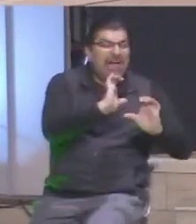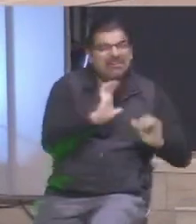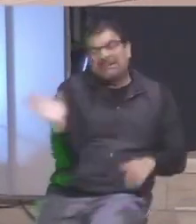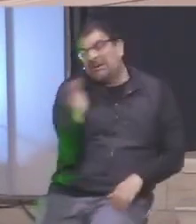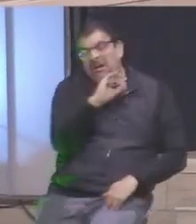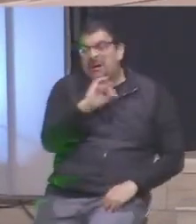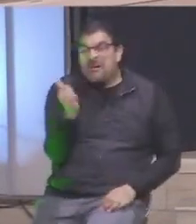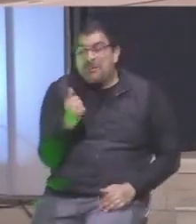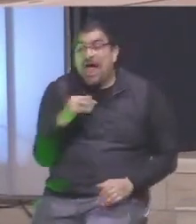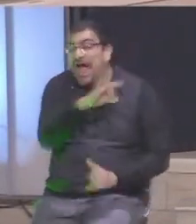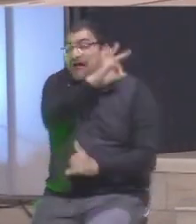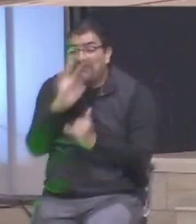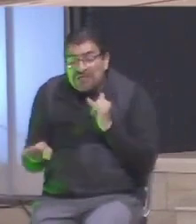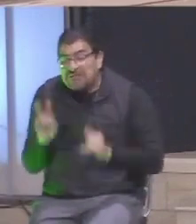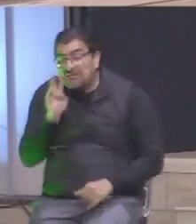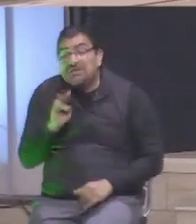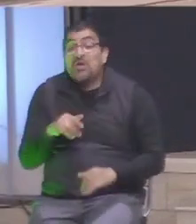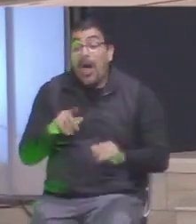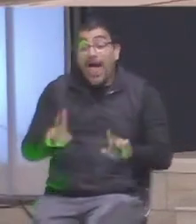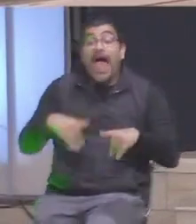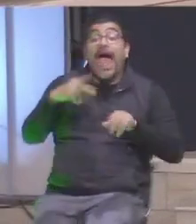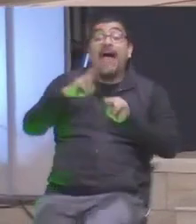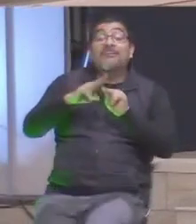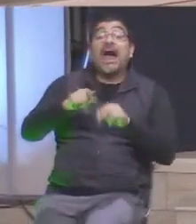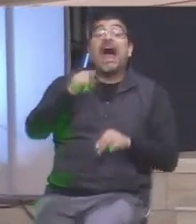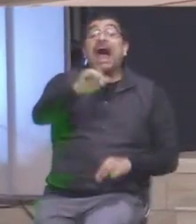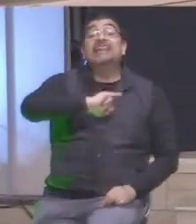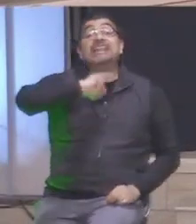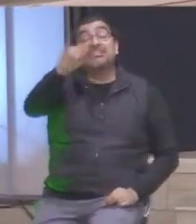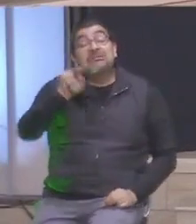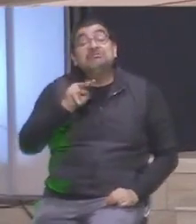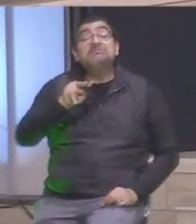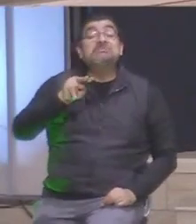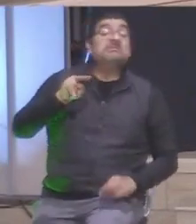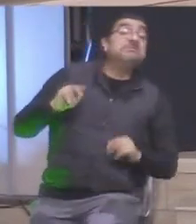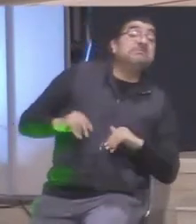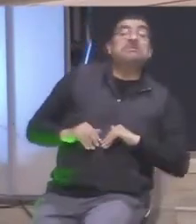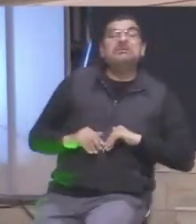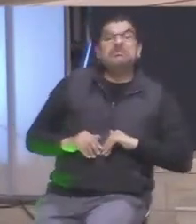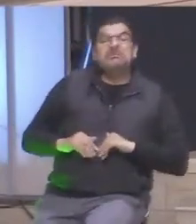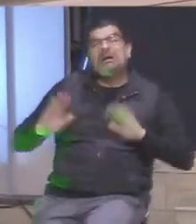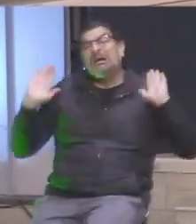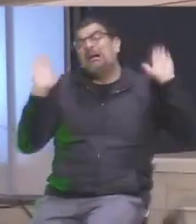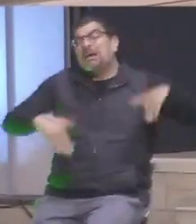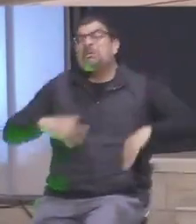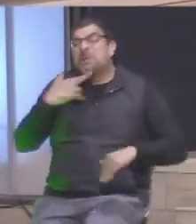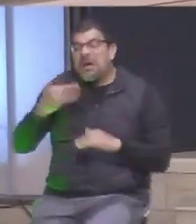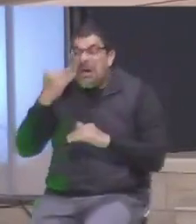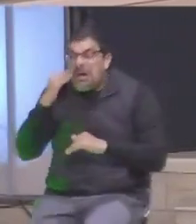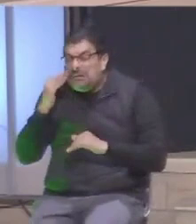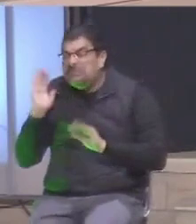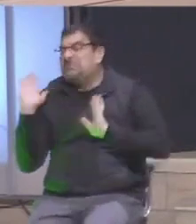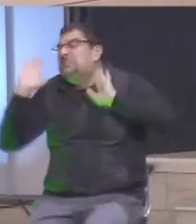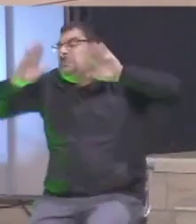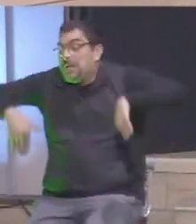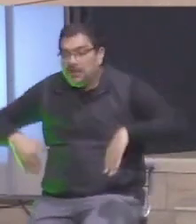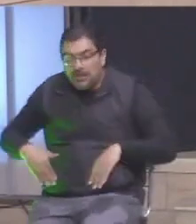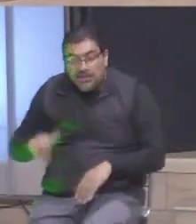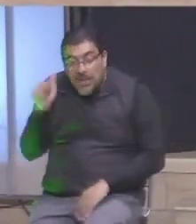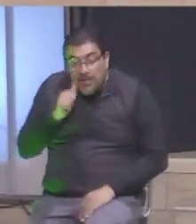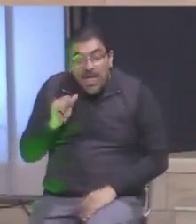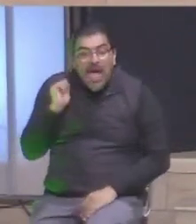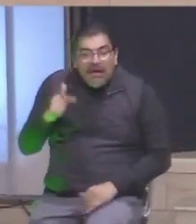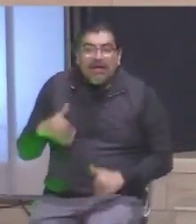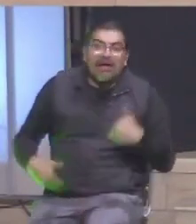final y entonces no veo tamban bien y tengo que andar viendo la pantalla Pues para eso lo veo en la tele no no siempre va a haber algo que te hace